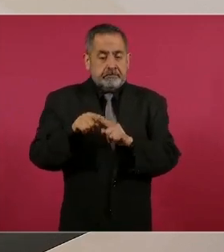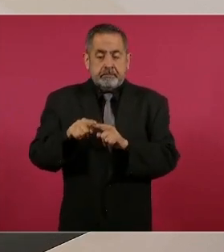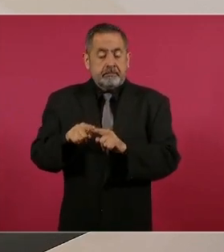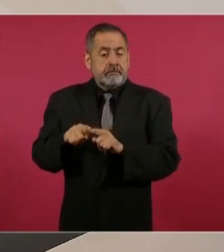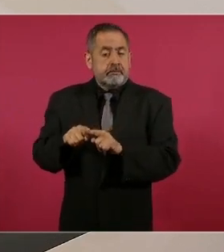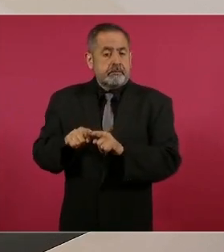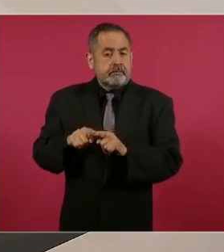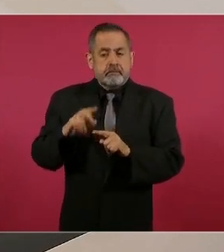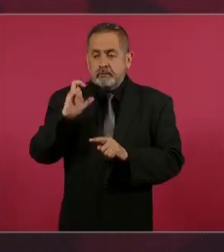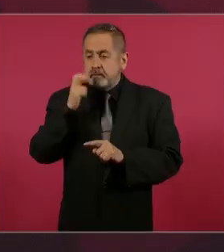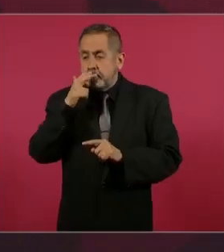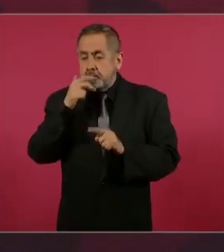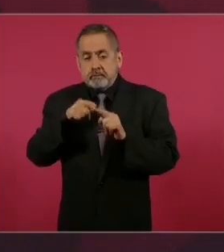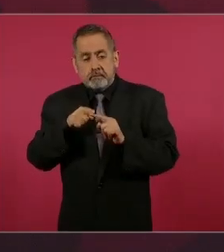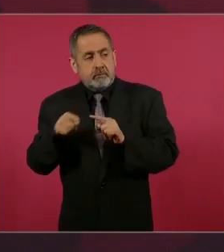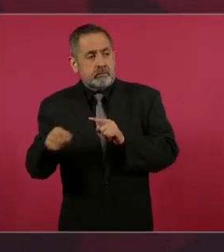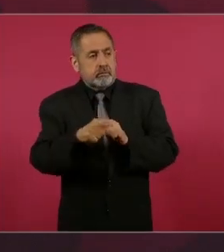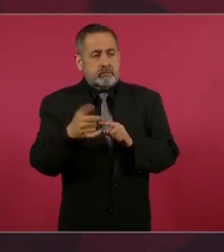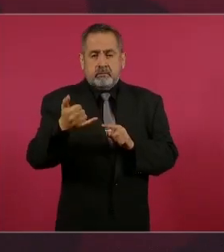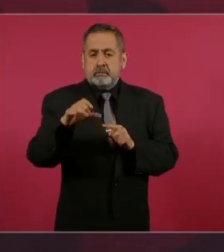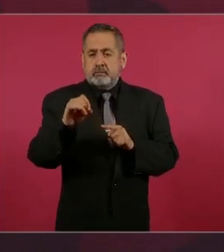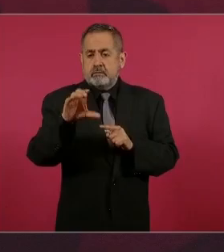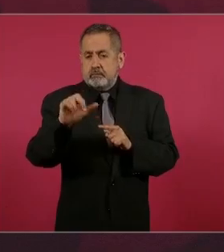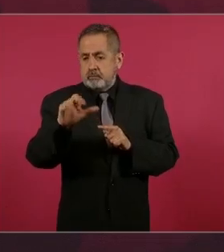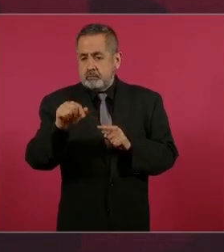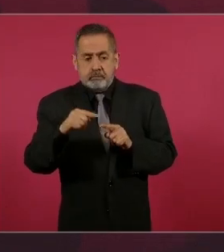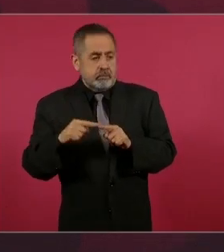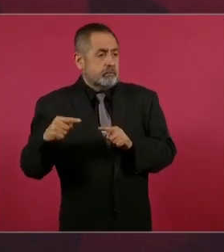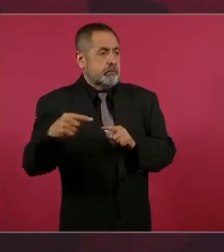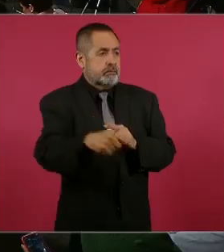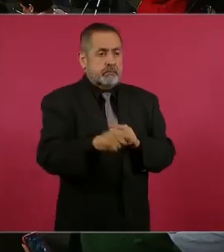Chihuahua, de Yécora, hacia Guaymas,